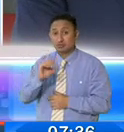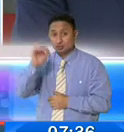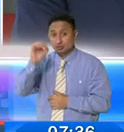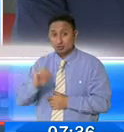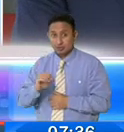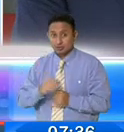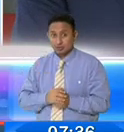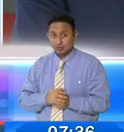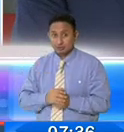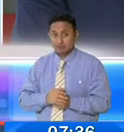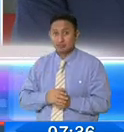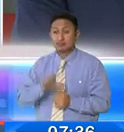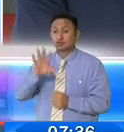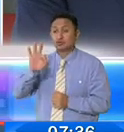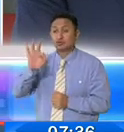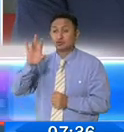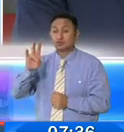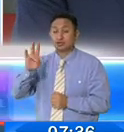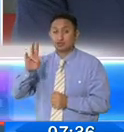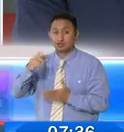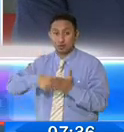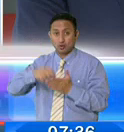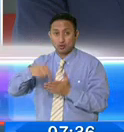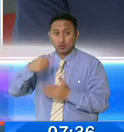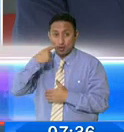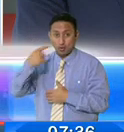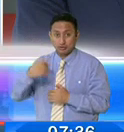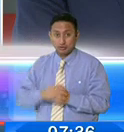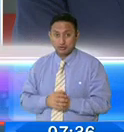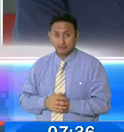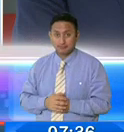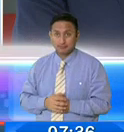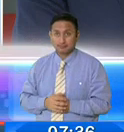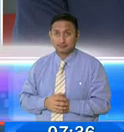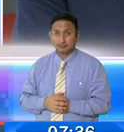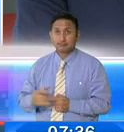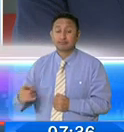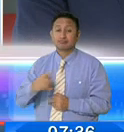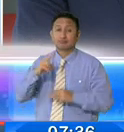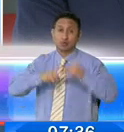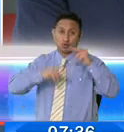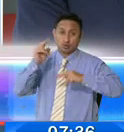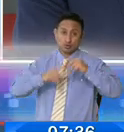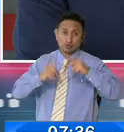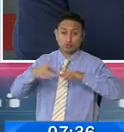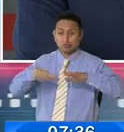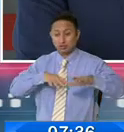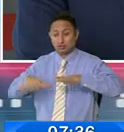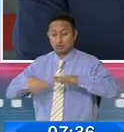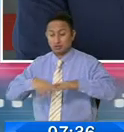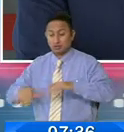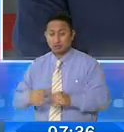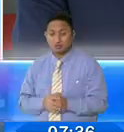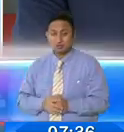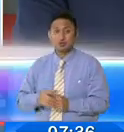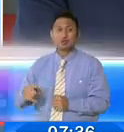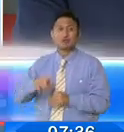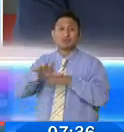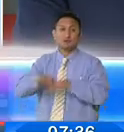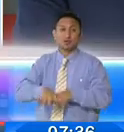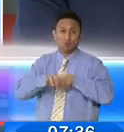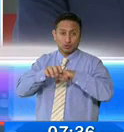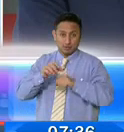al 97% de contratos que van para hombres. En la construcción pasa lo mismo, en algunas actividades inmobiliarias, en la agricultura. Por lo